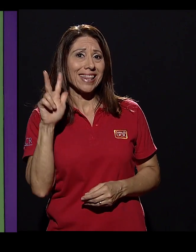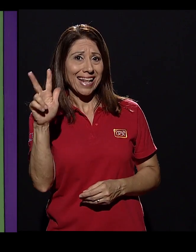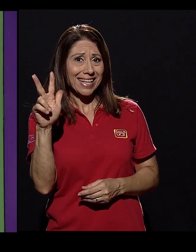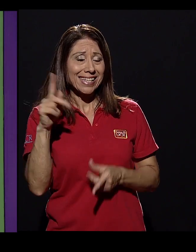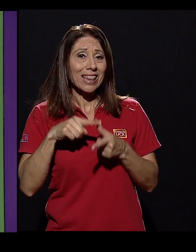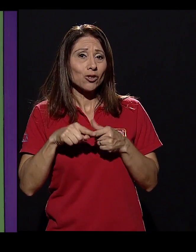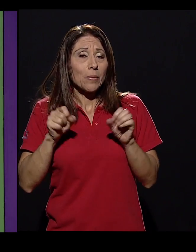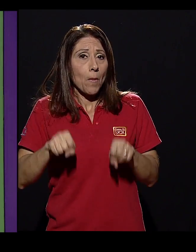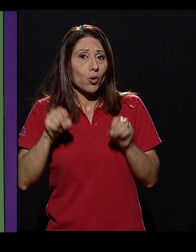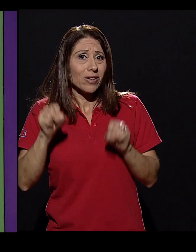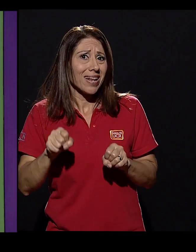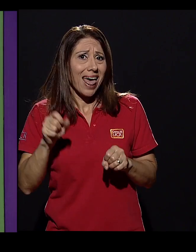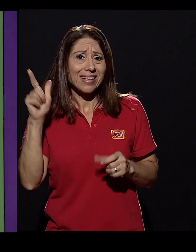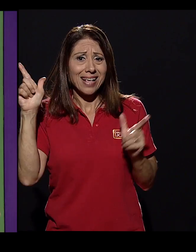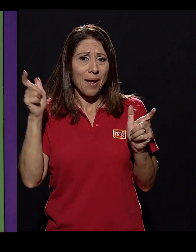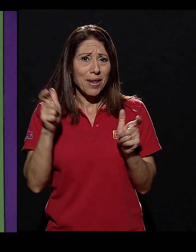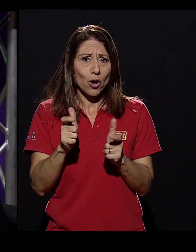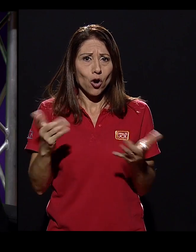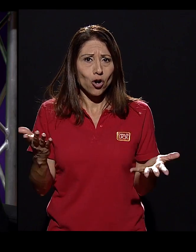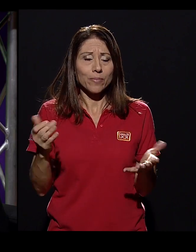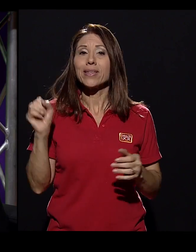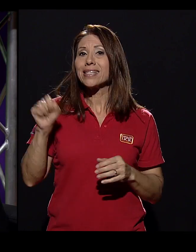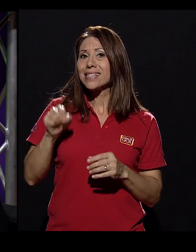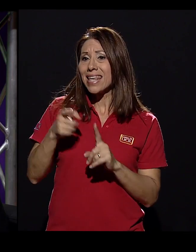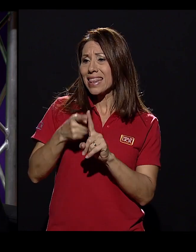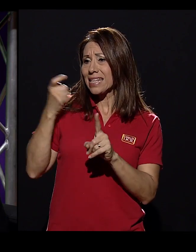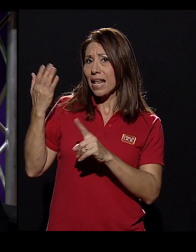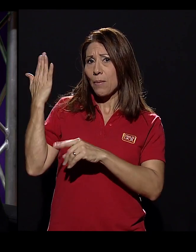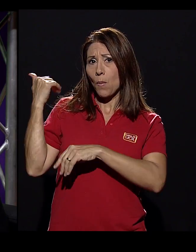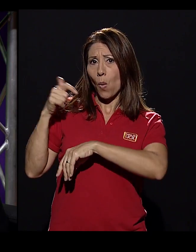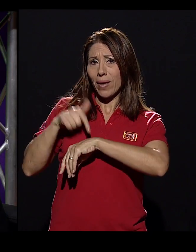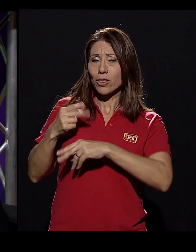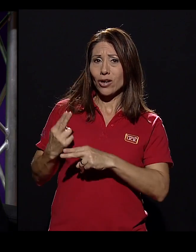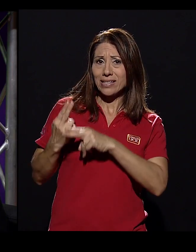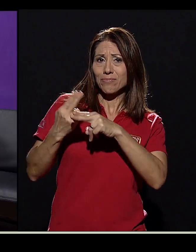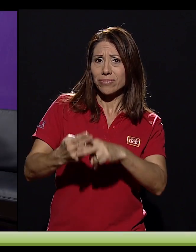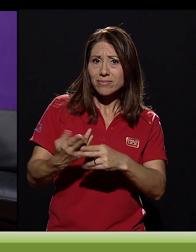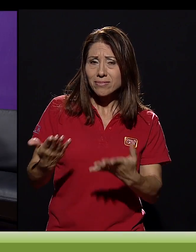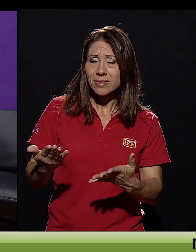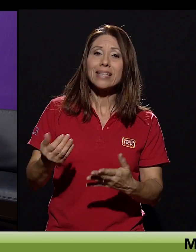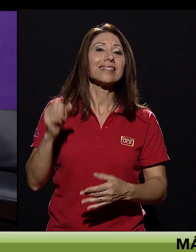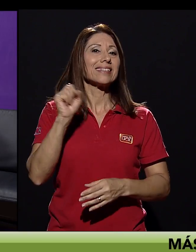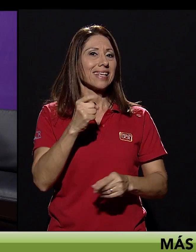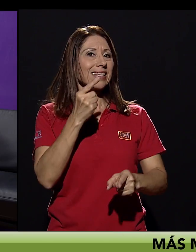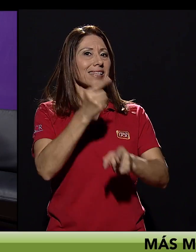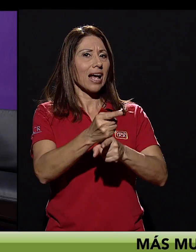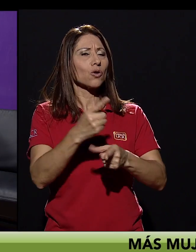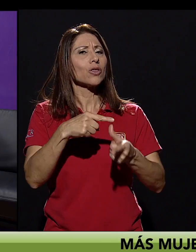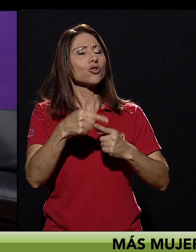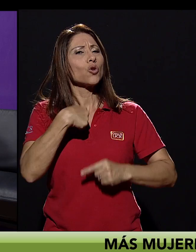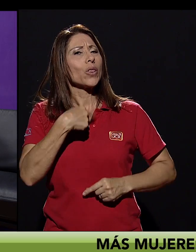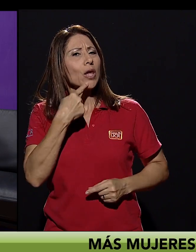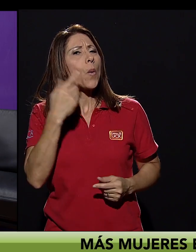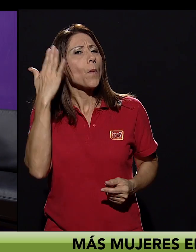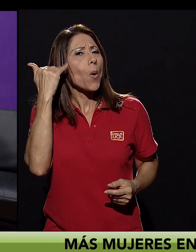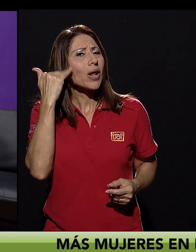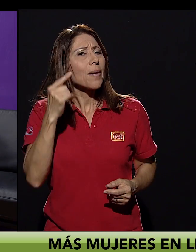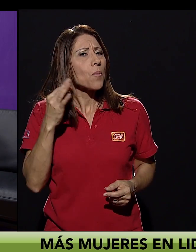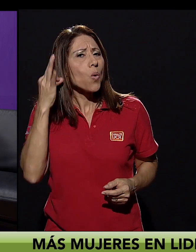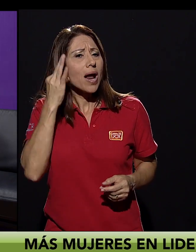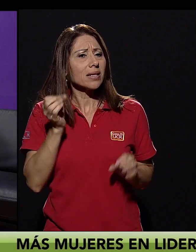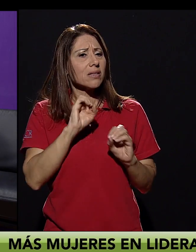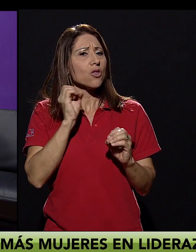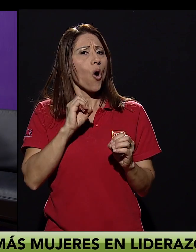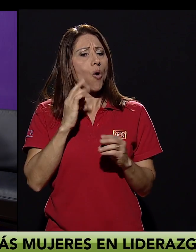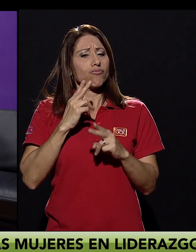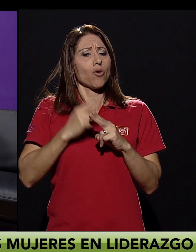eligieran mujeres era mucho menor. Sí, parte ¿verdad? desde el momento de la postulación. Exacto. Entonces, ¿qué nos preguntamos? ¿Por qué no se postulan las mujeres? ¿Qué es lo que